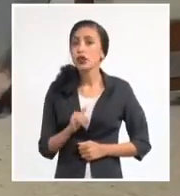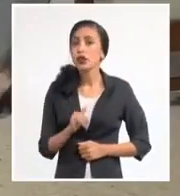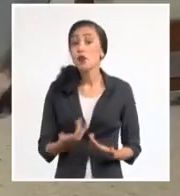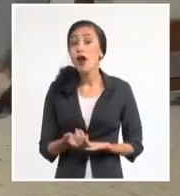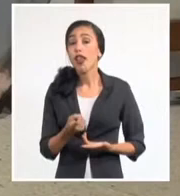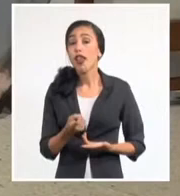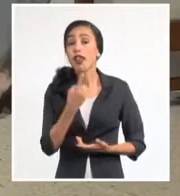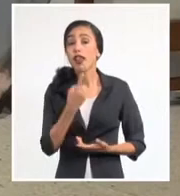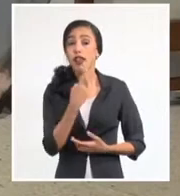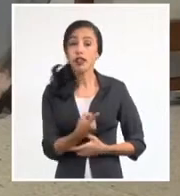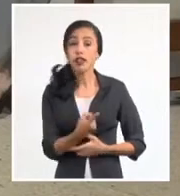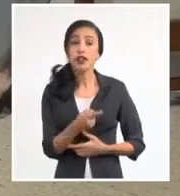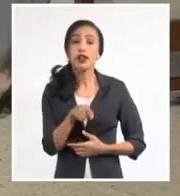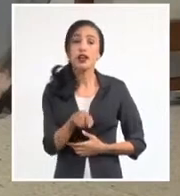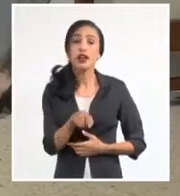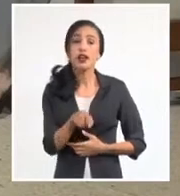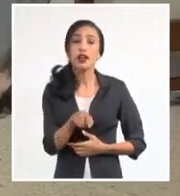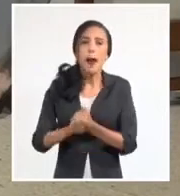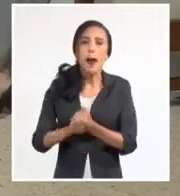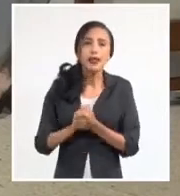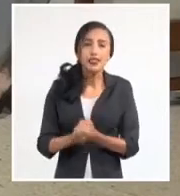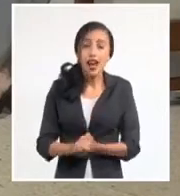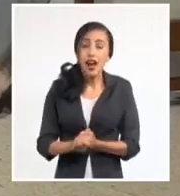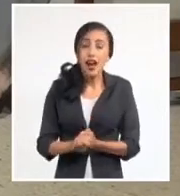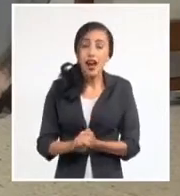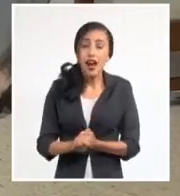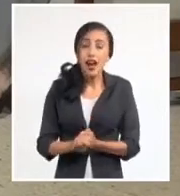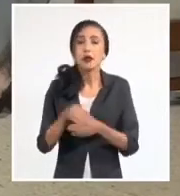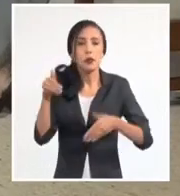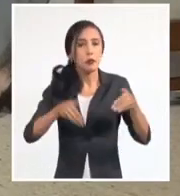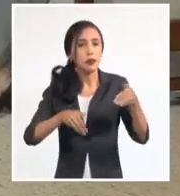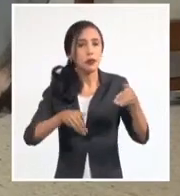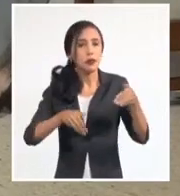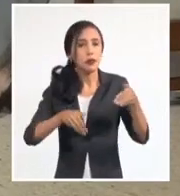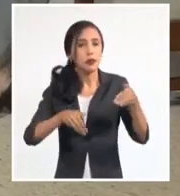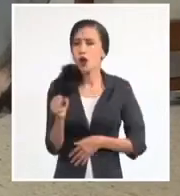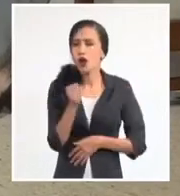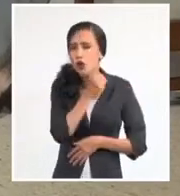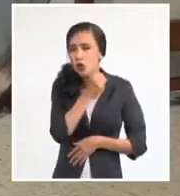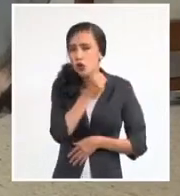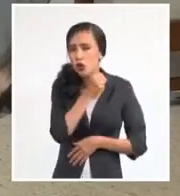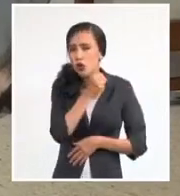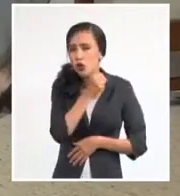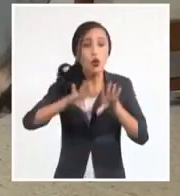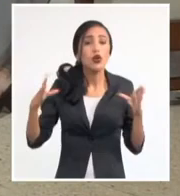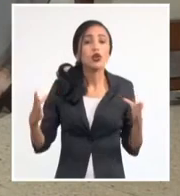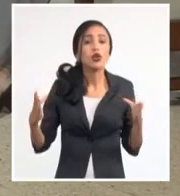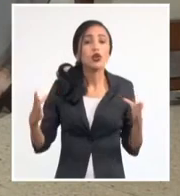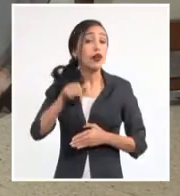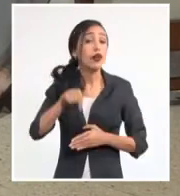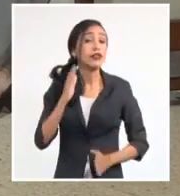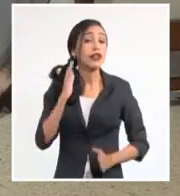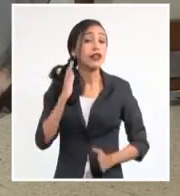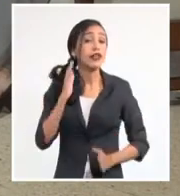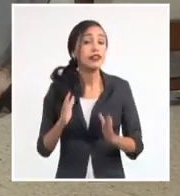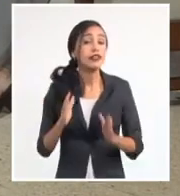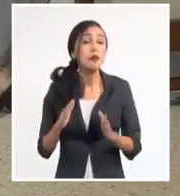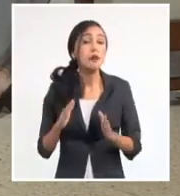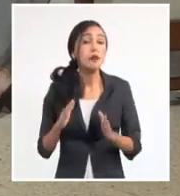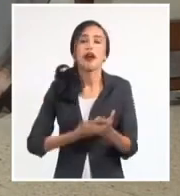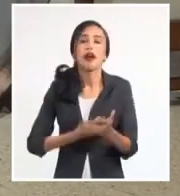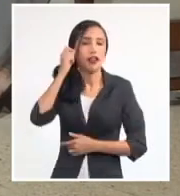Vicente una amistad entrañable, participaba también en sus conciertos, en toda esta etapa de la batalla de ideas en